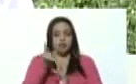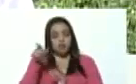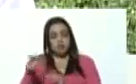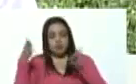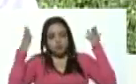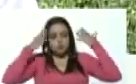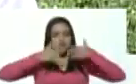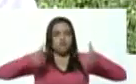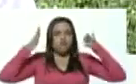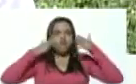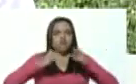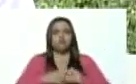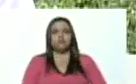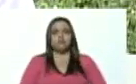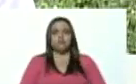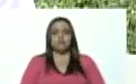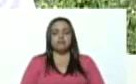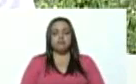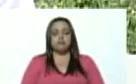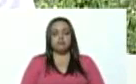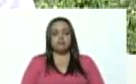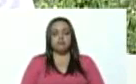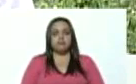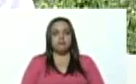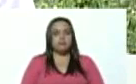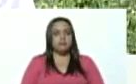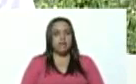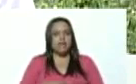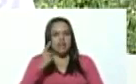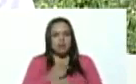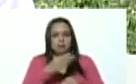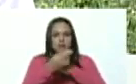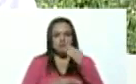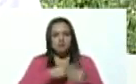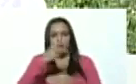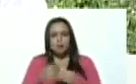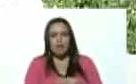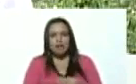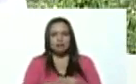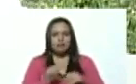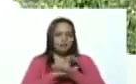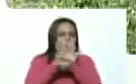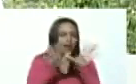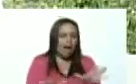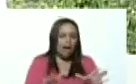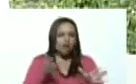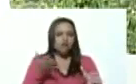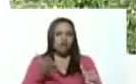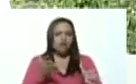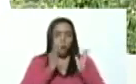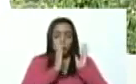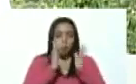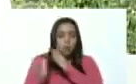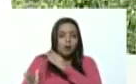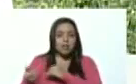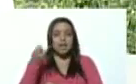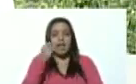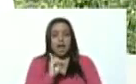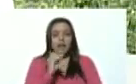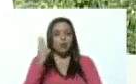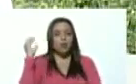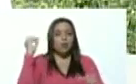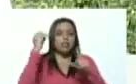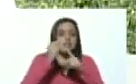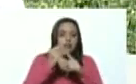de preparar un megaplan. Megaplan concreto, verdadero y que verdaderamente llenara las expectativas